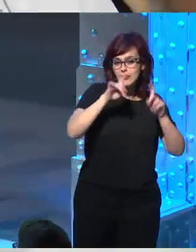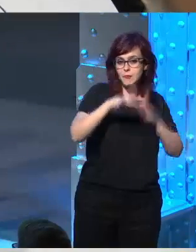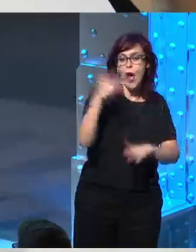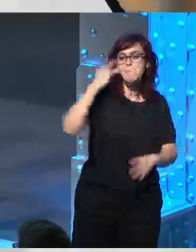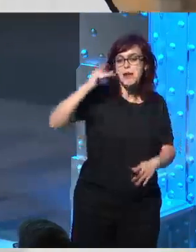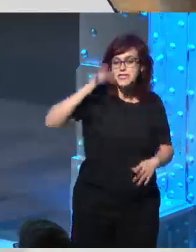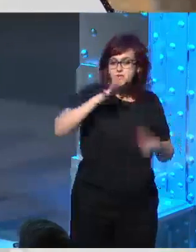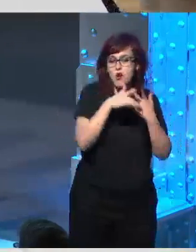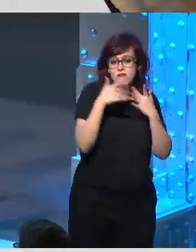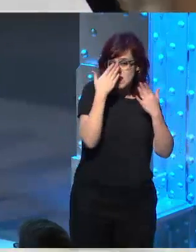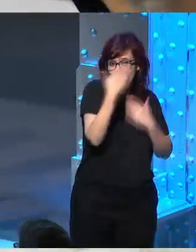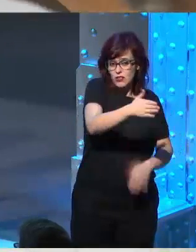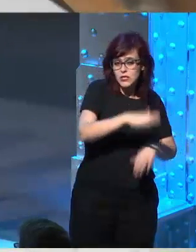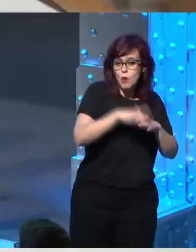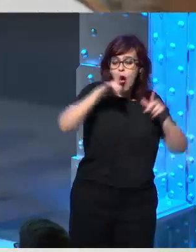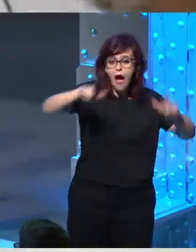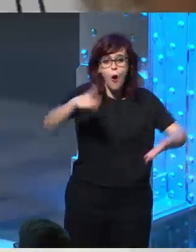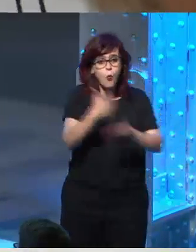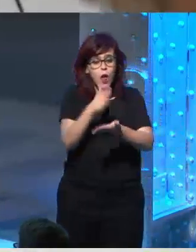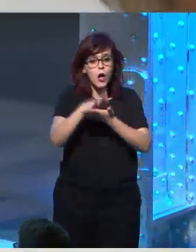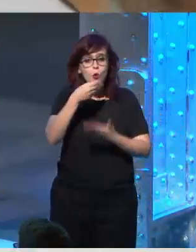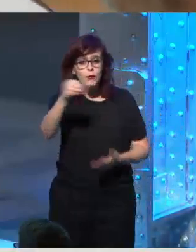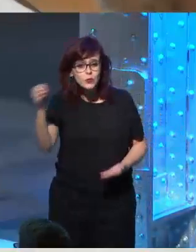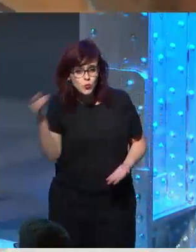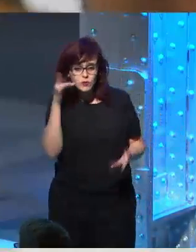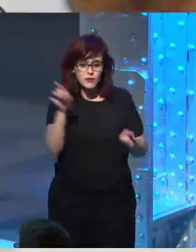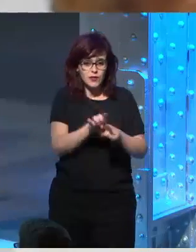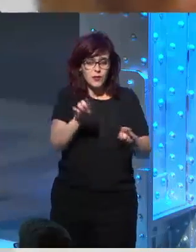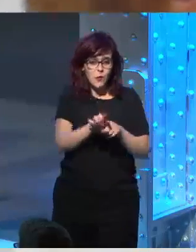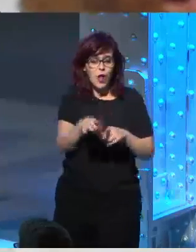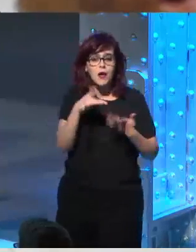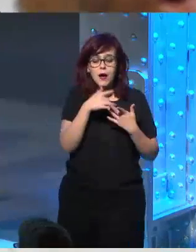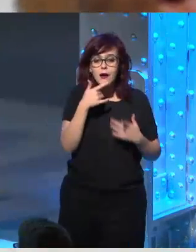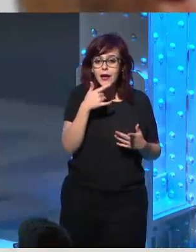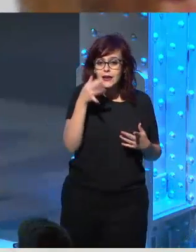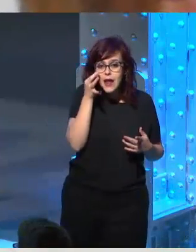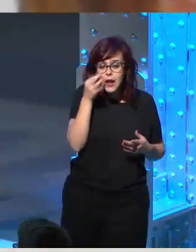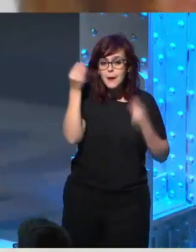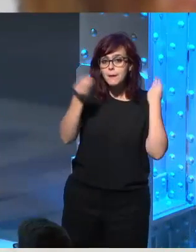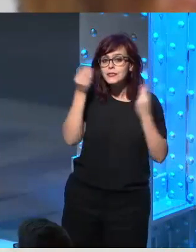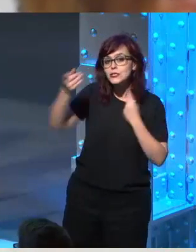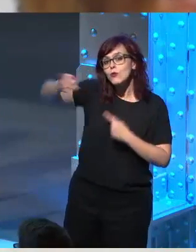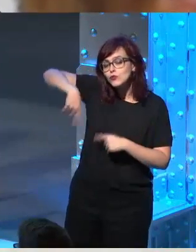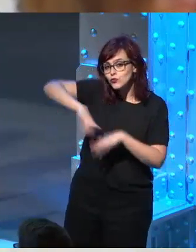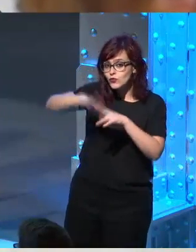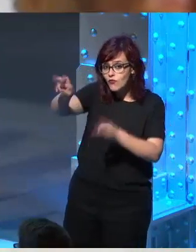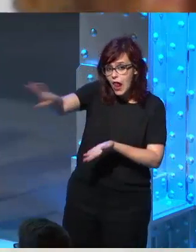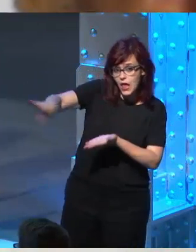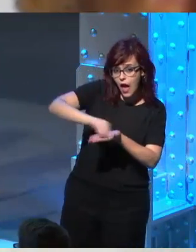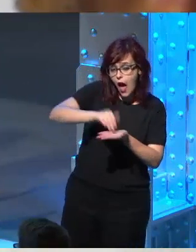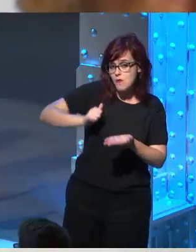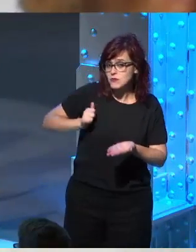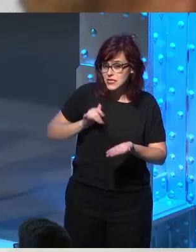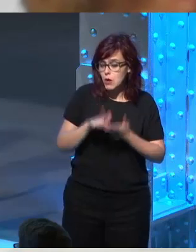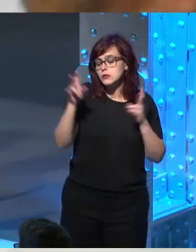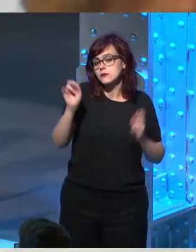están filtrando en las aulas y en la juventud. ¿Cómo se podría combatir? ¿Vuestro material es bueno para esto? ¿Qué os parece? Porque hemos